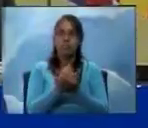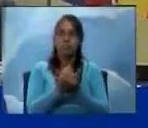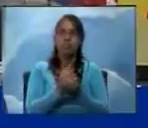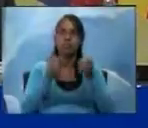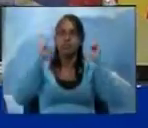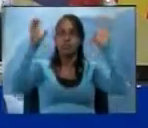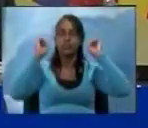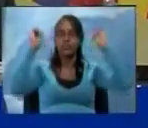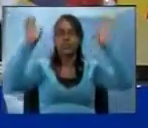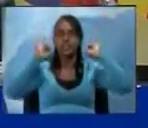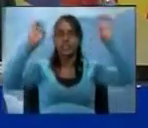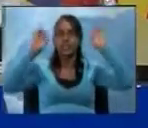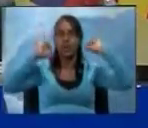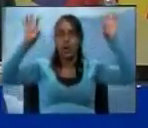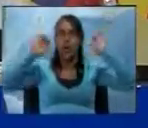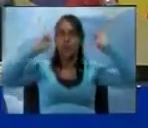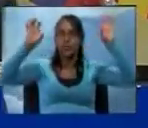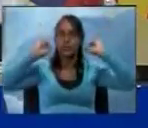Amén.